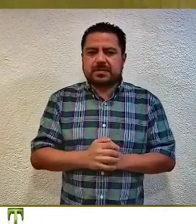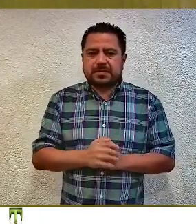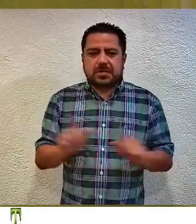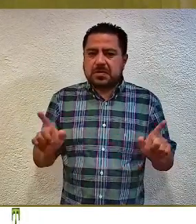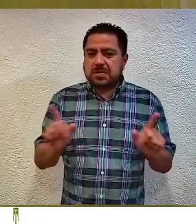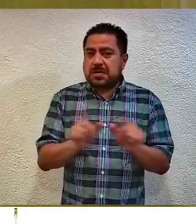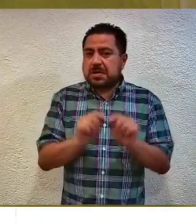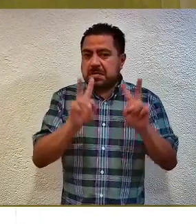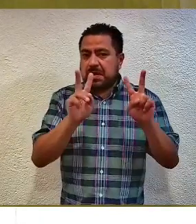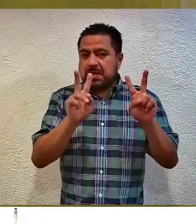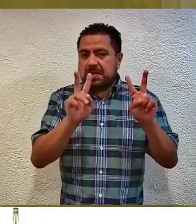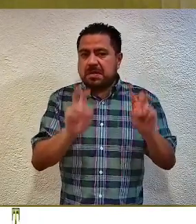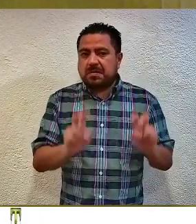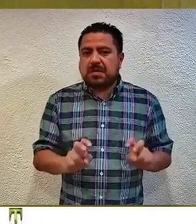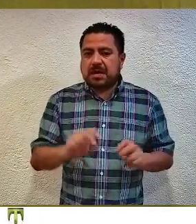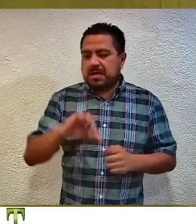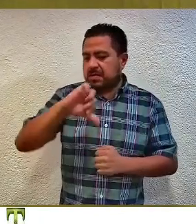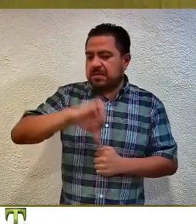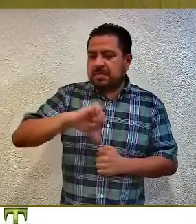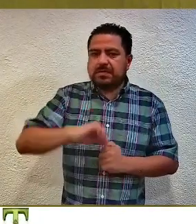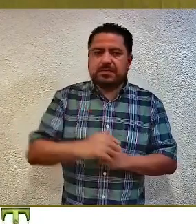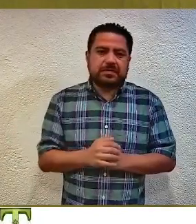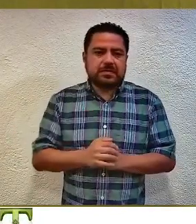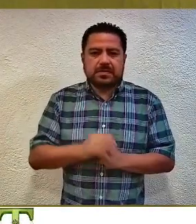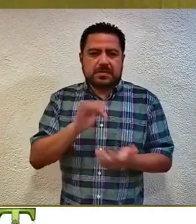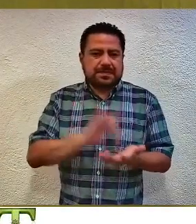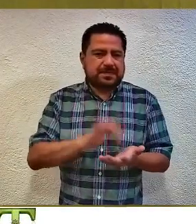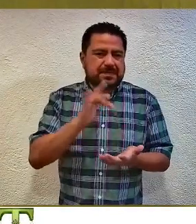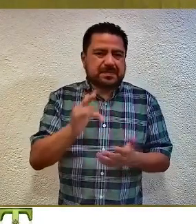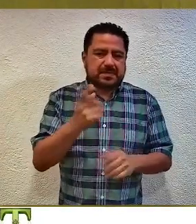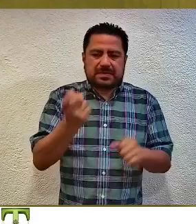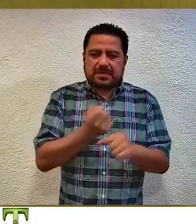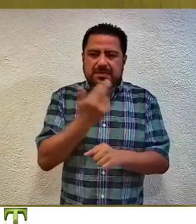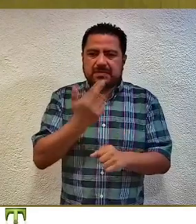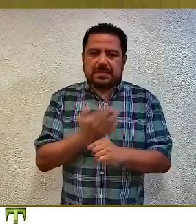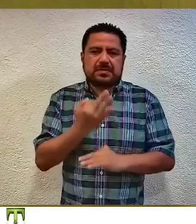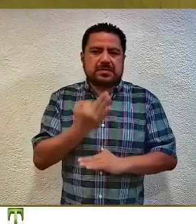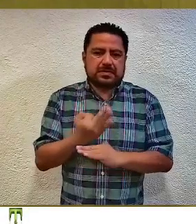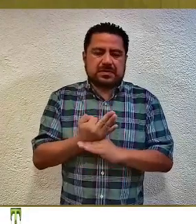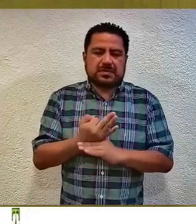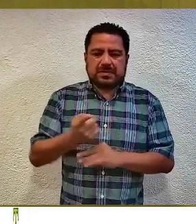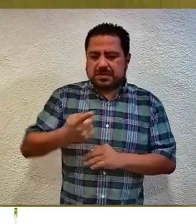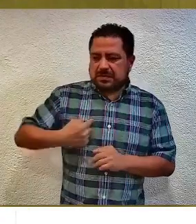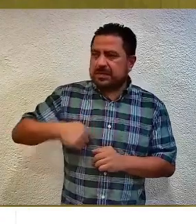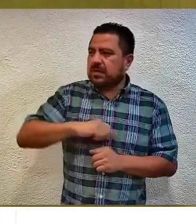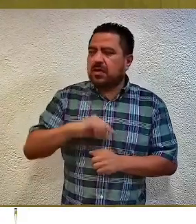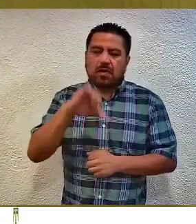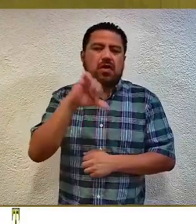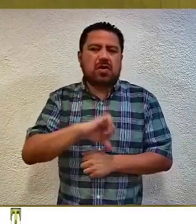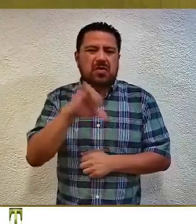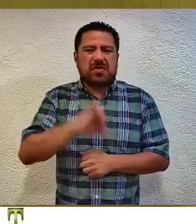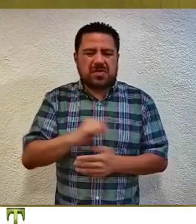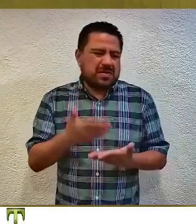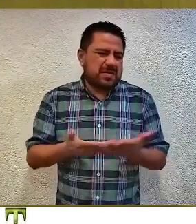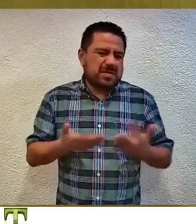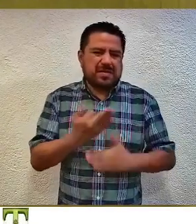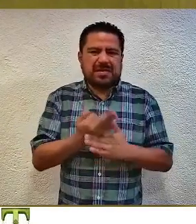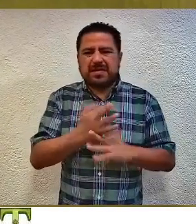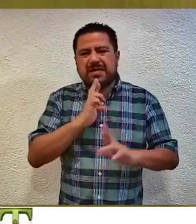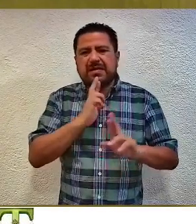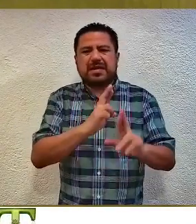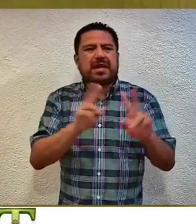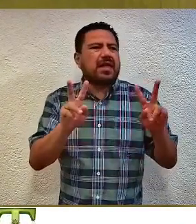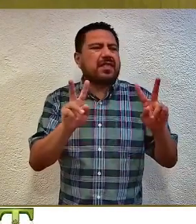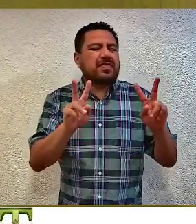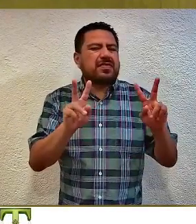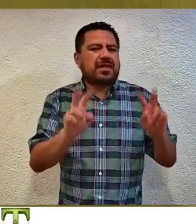los asuntos a tratar. Magistradas, magistrado. Gracias, secretario. Magistradas, magistrado, en la presente sesión de resolución, las cuentas,